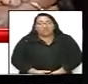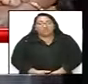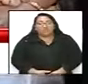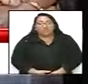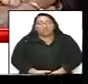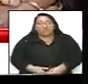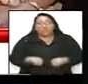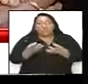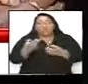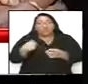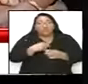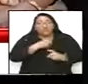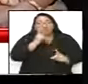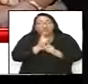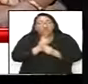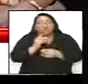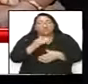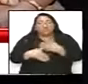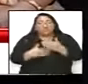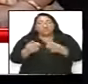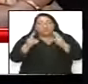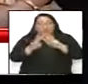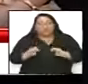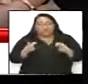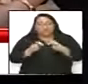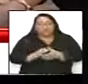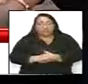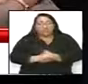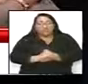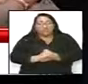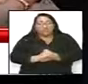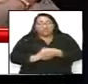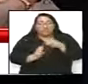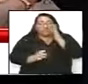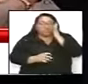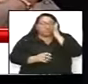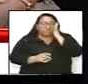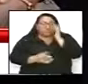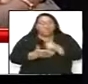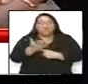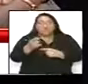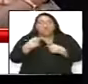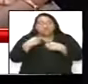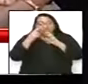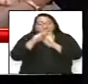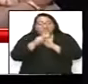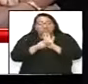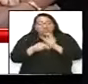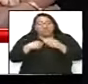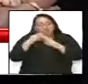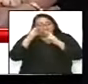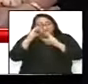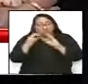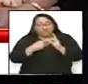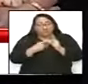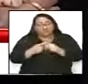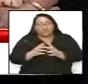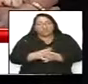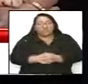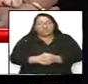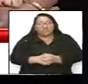estamos frente a un proceso investigatorio que tiene su normativa, nosotros la respetamos. Y en ese